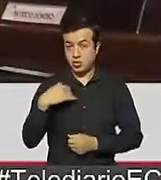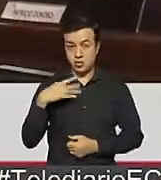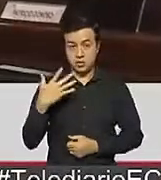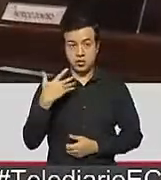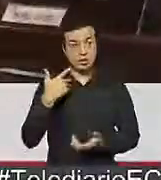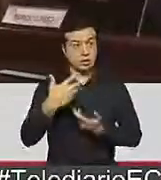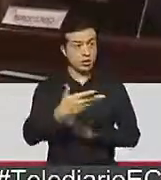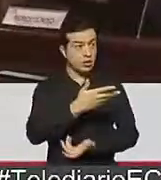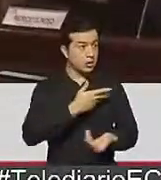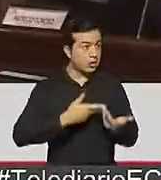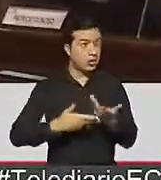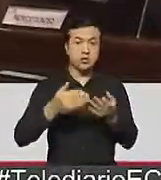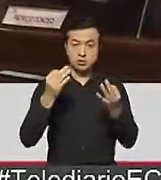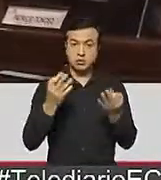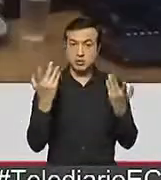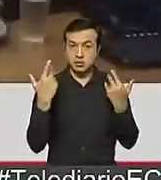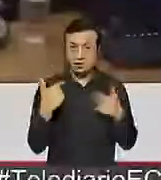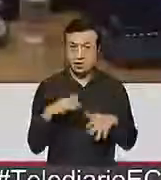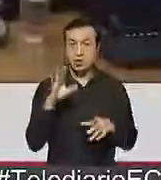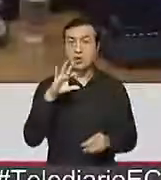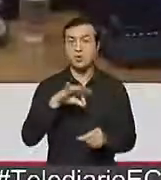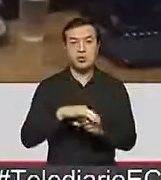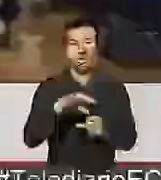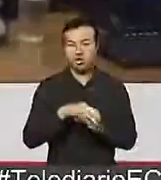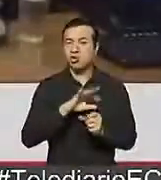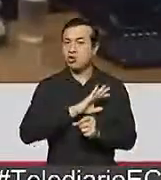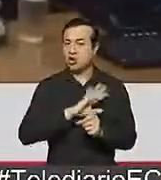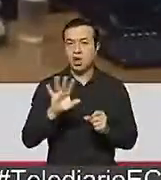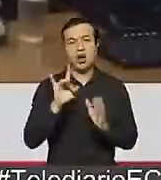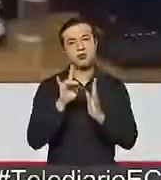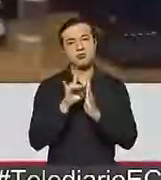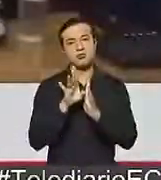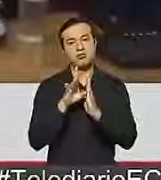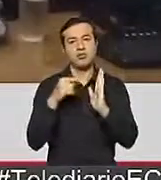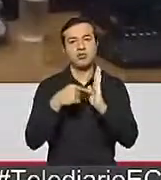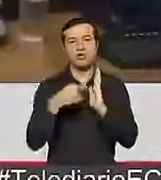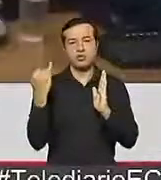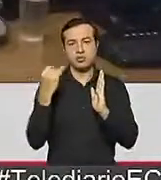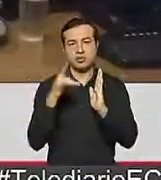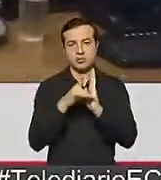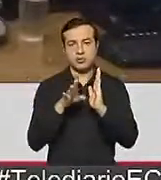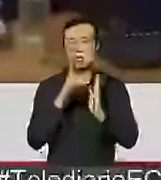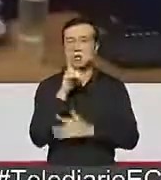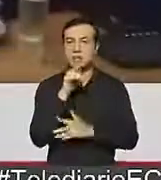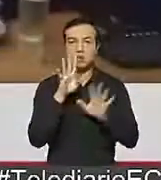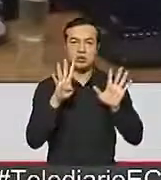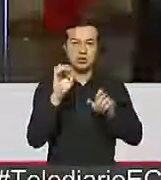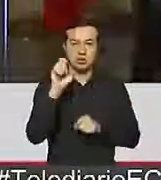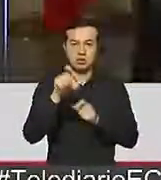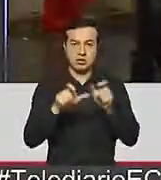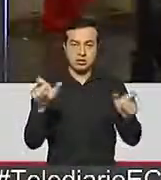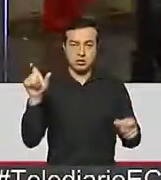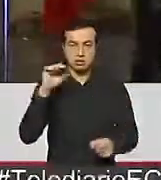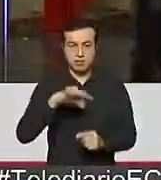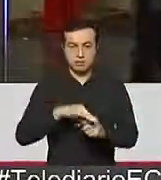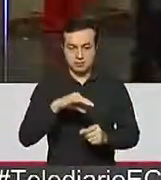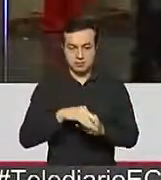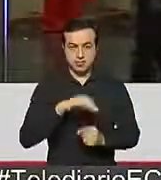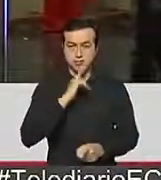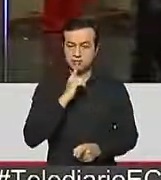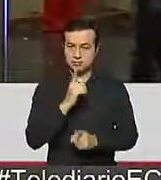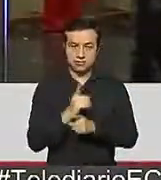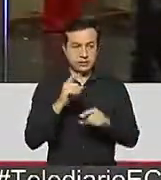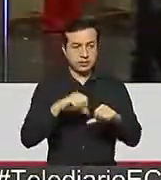las conversaciones dieron resultado y este tributo quedó derogado por la Asamblea Nacional gracias al apoyo de 90 voluntades. Es producto